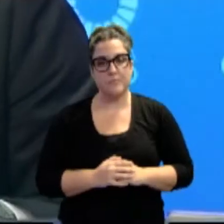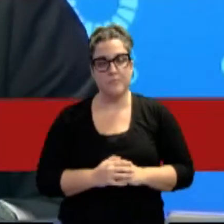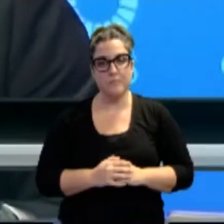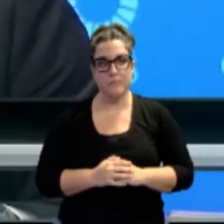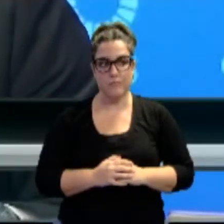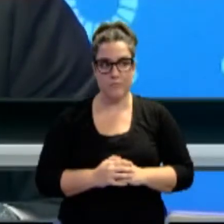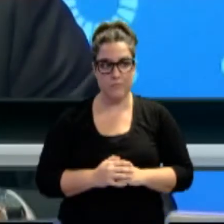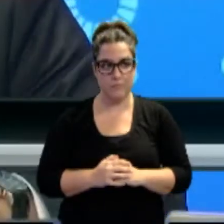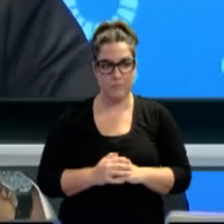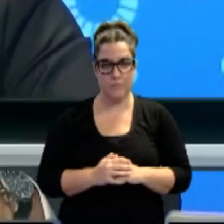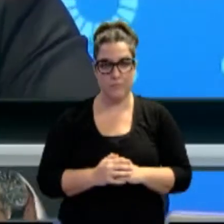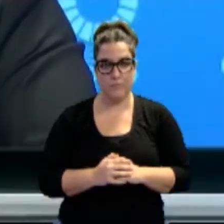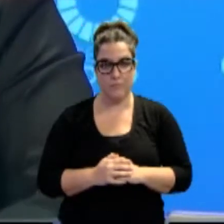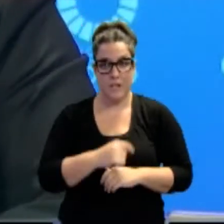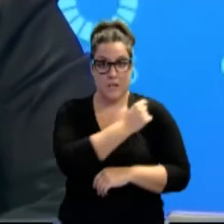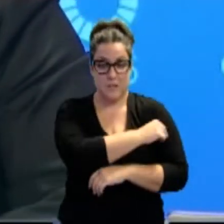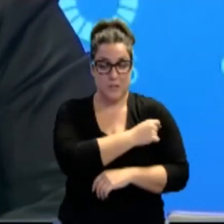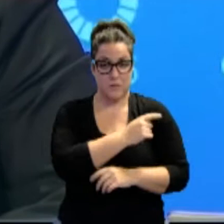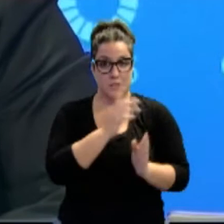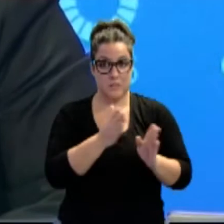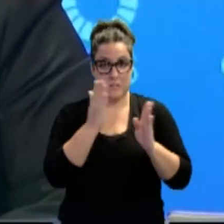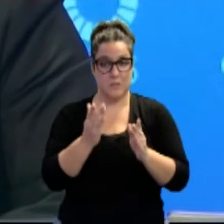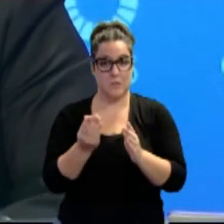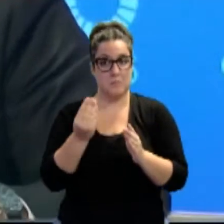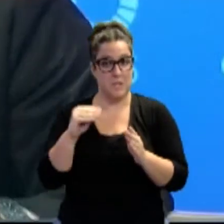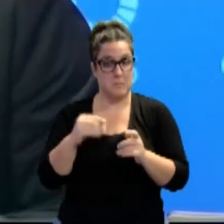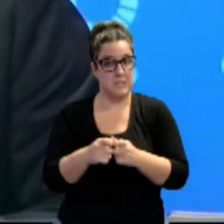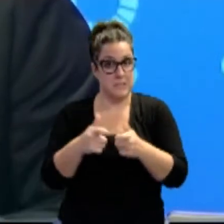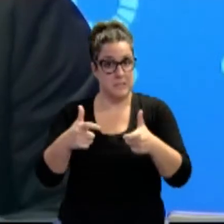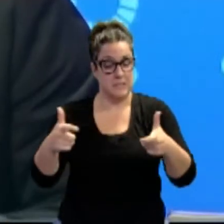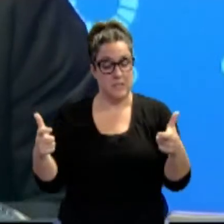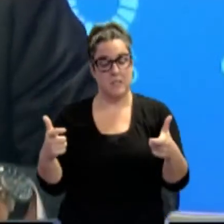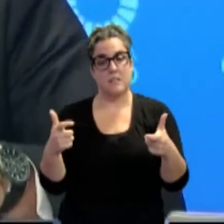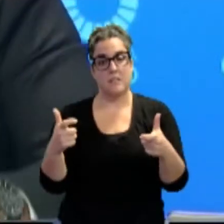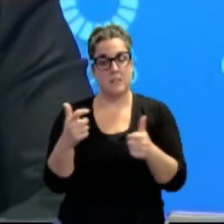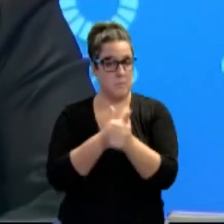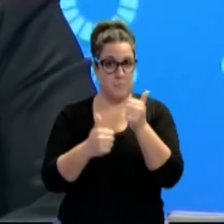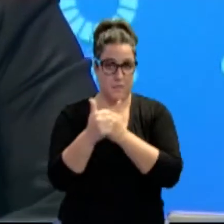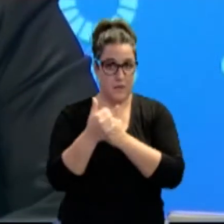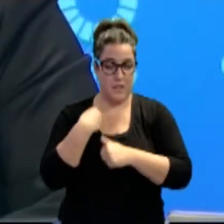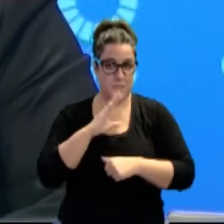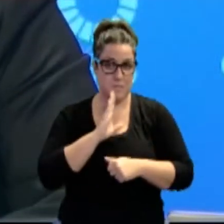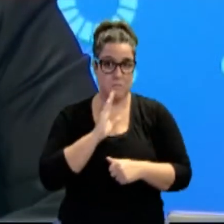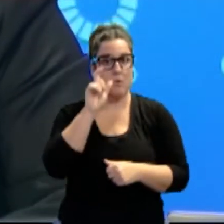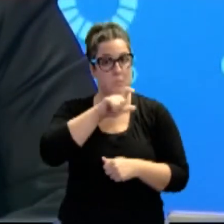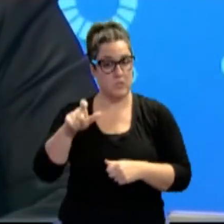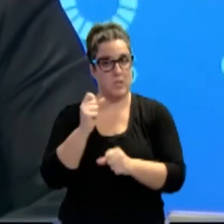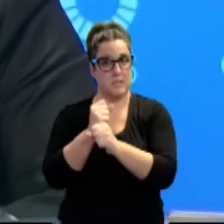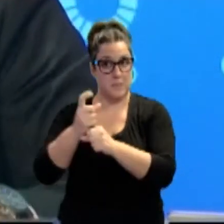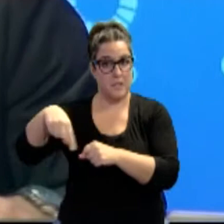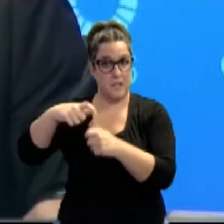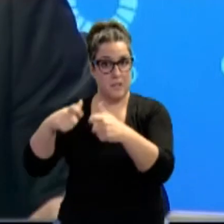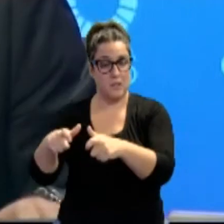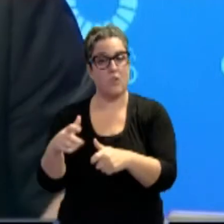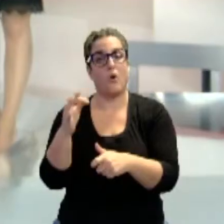La dotación de esta dosis de vacunas irá aumentando de manera progresiva, con preferencia, como se ha dicho, al personal y a la población